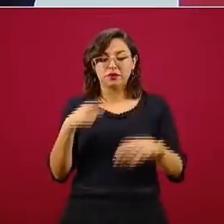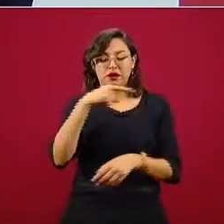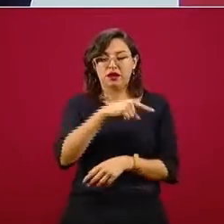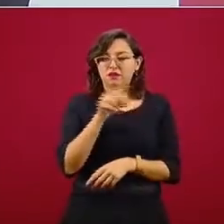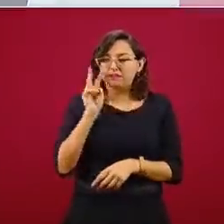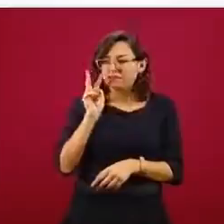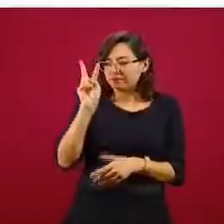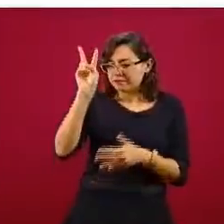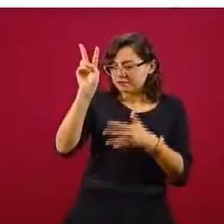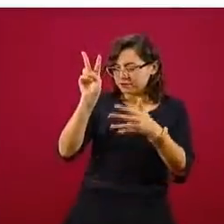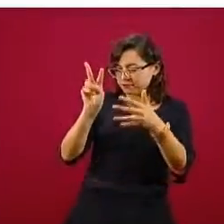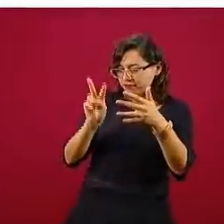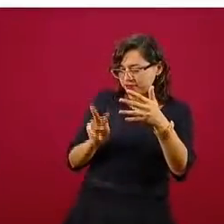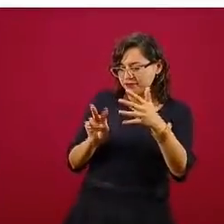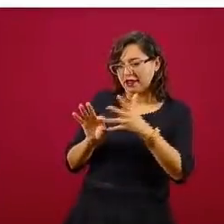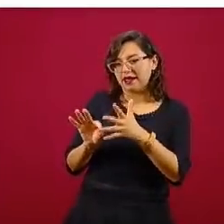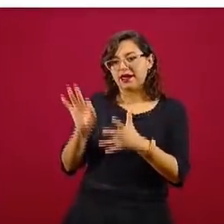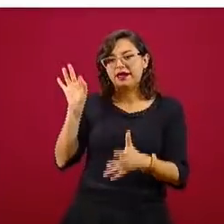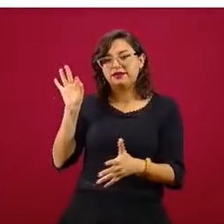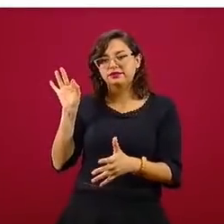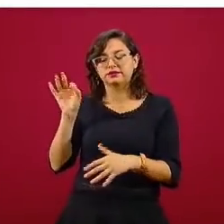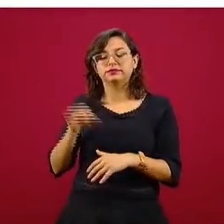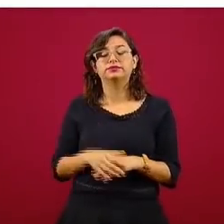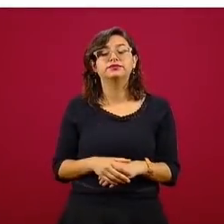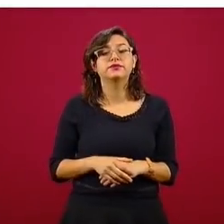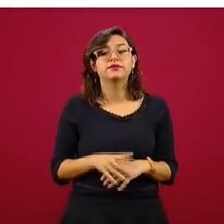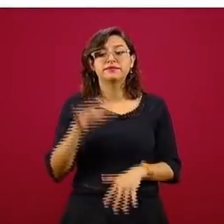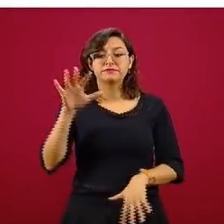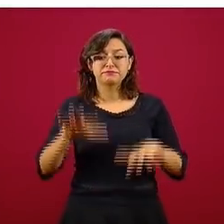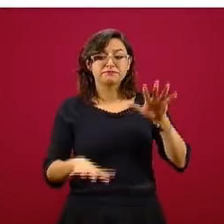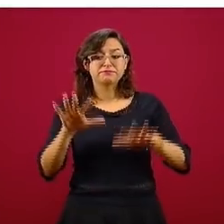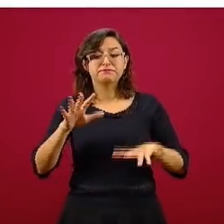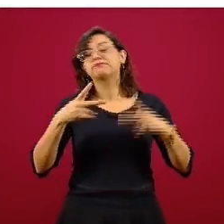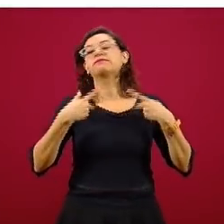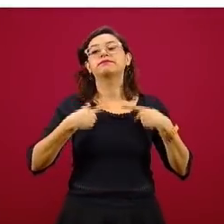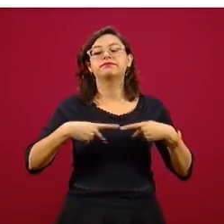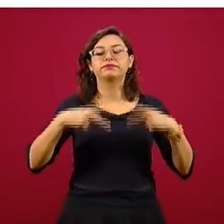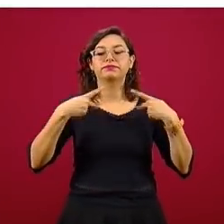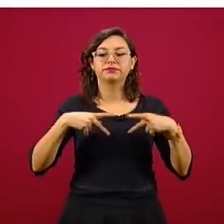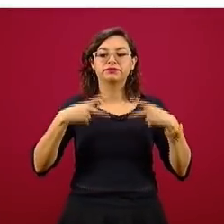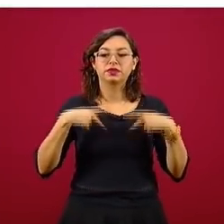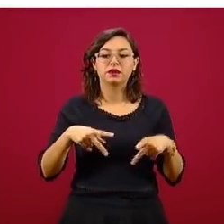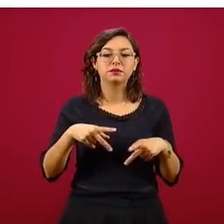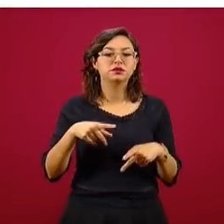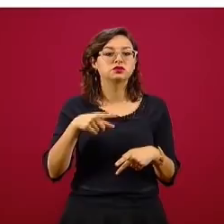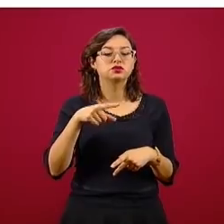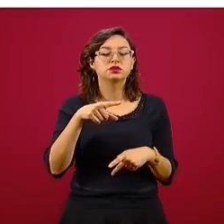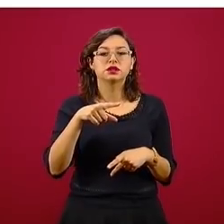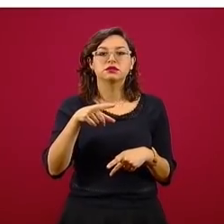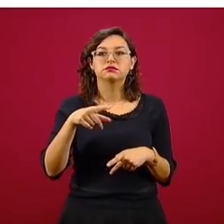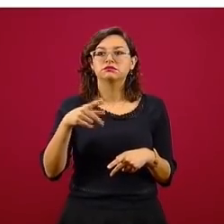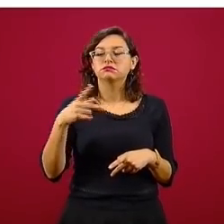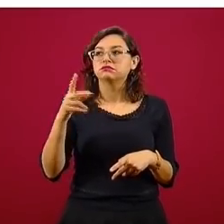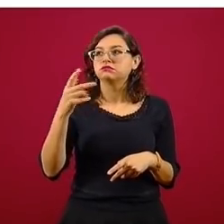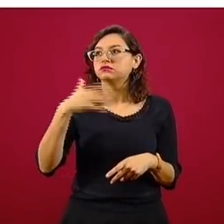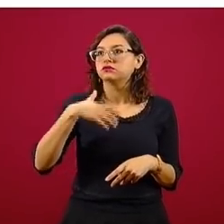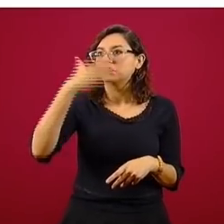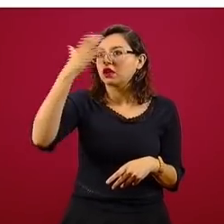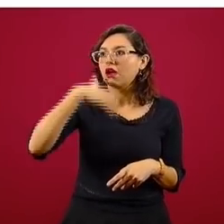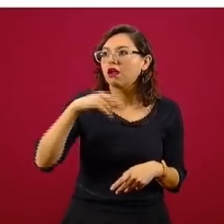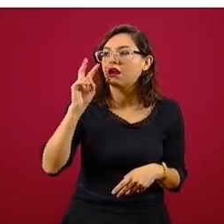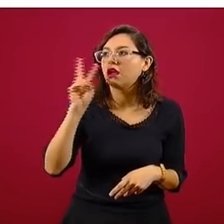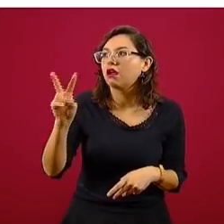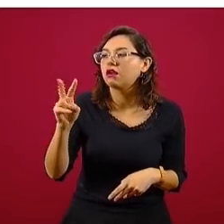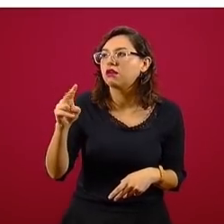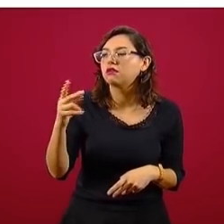comentaban los médicos era que muchas veces el paciente no ve un rostro o no conoce el nombre también.